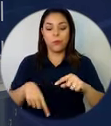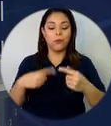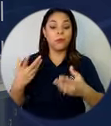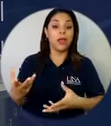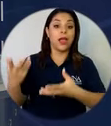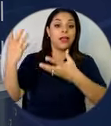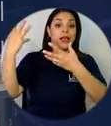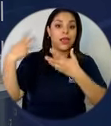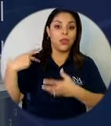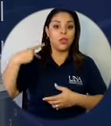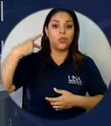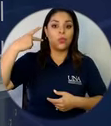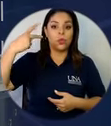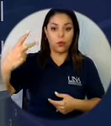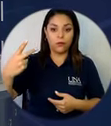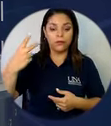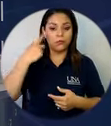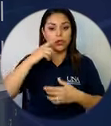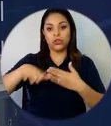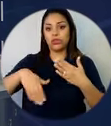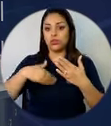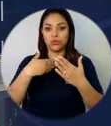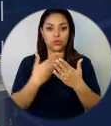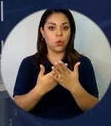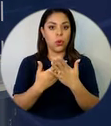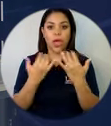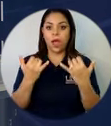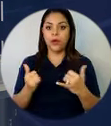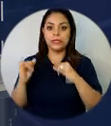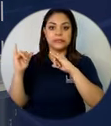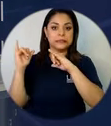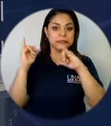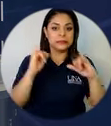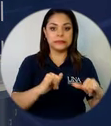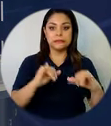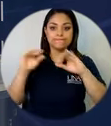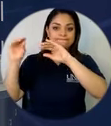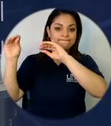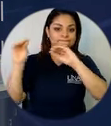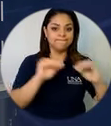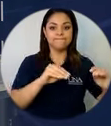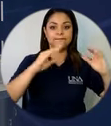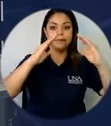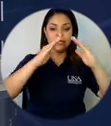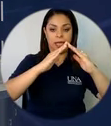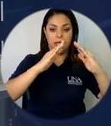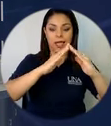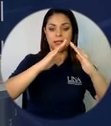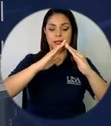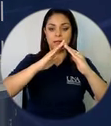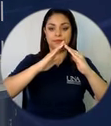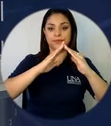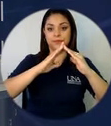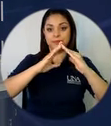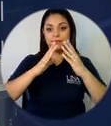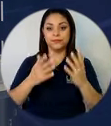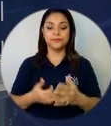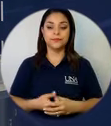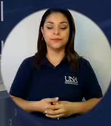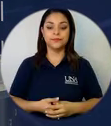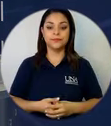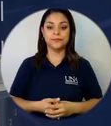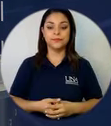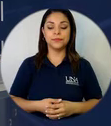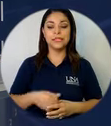historia, ¿verdad? Al trasladarse prácticamente toda la actividad social en el país y en el